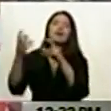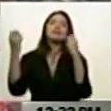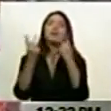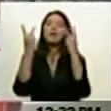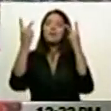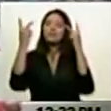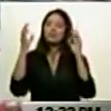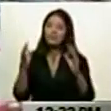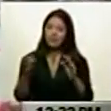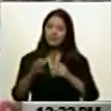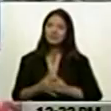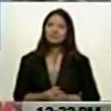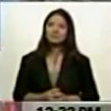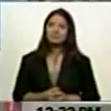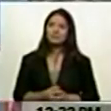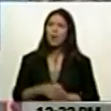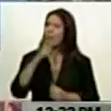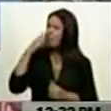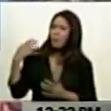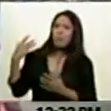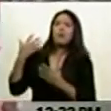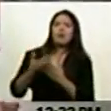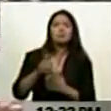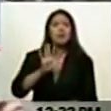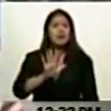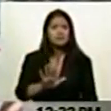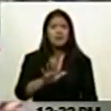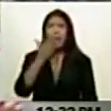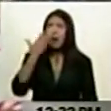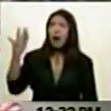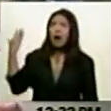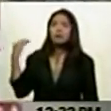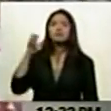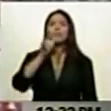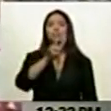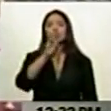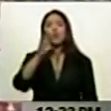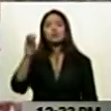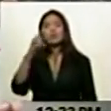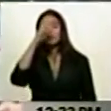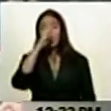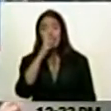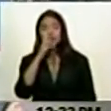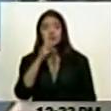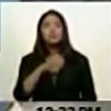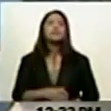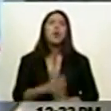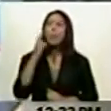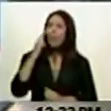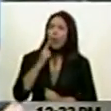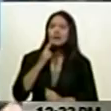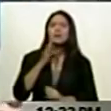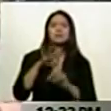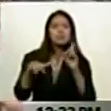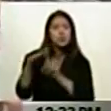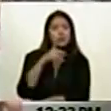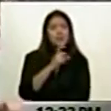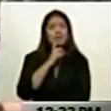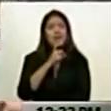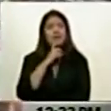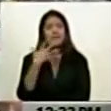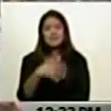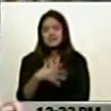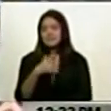victoria. Históricamente lo hemos hecho así. Hace 200 años Bolívar estaba en una situación muy difícil. No